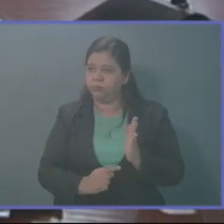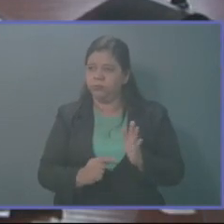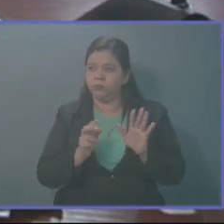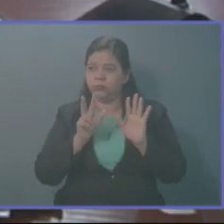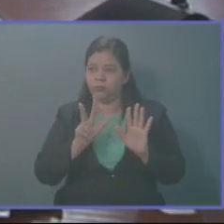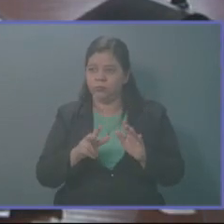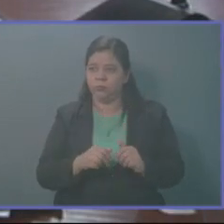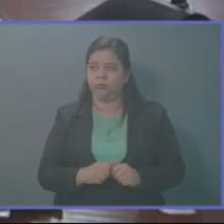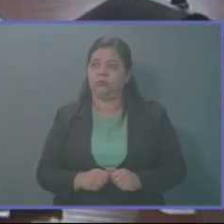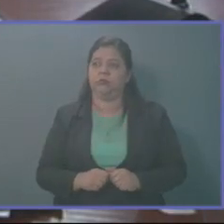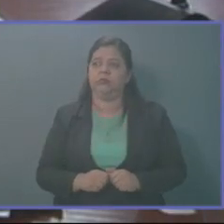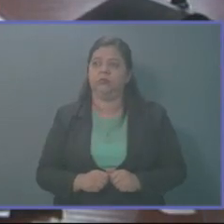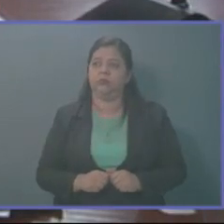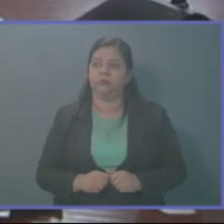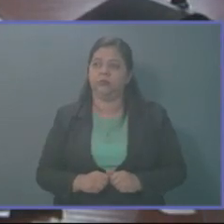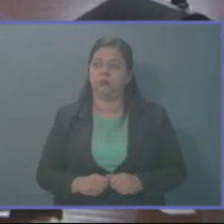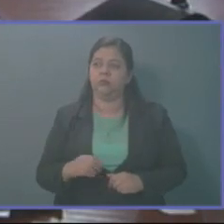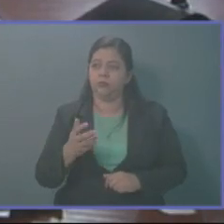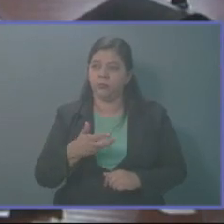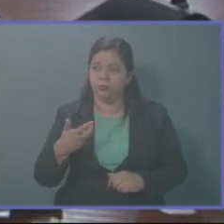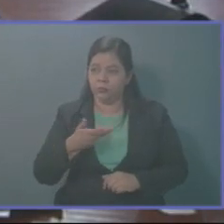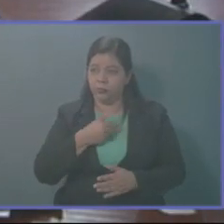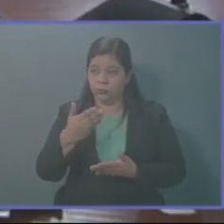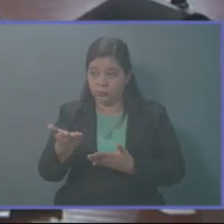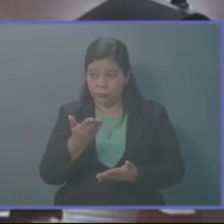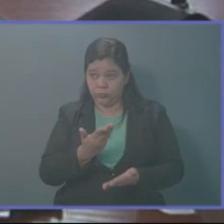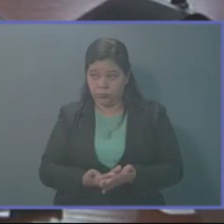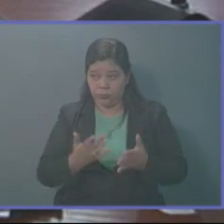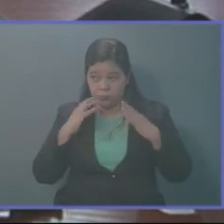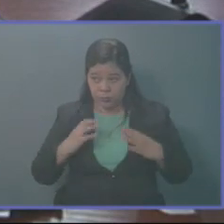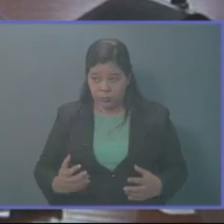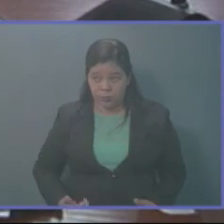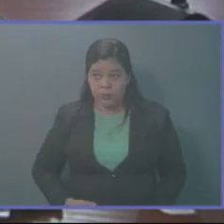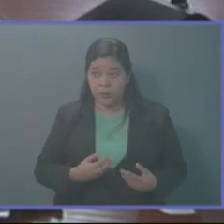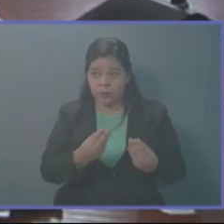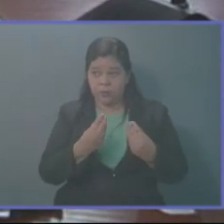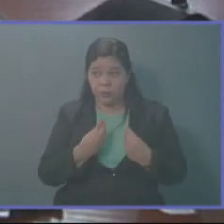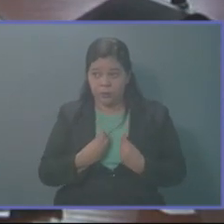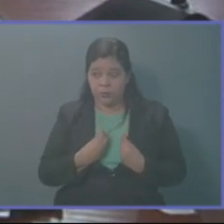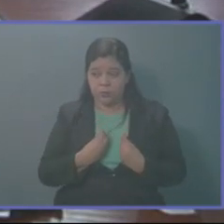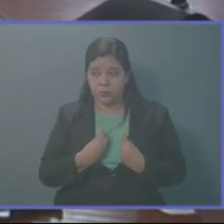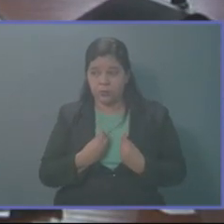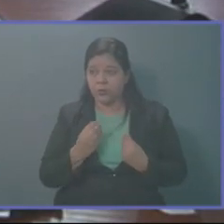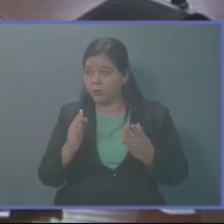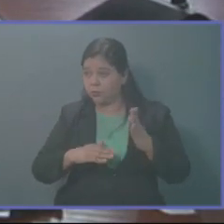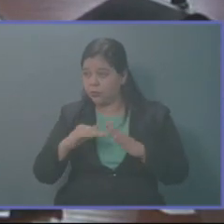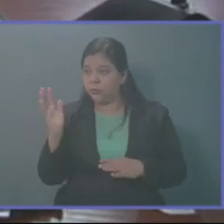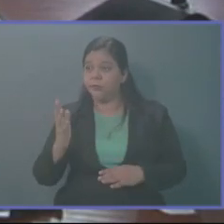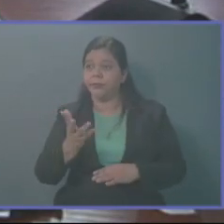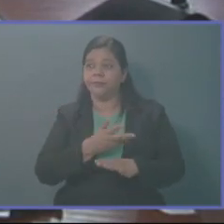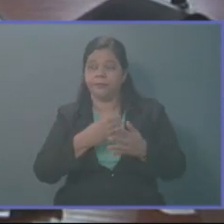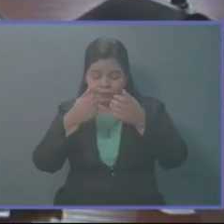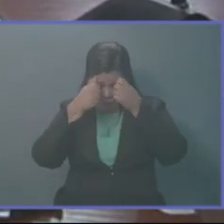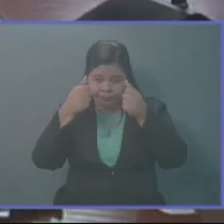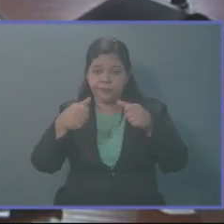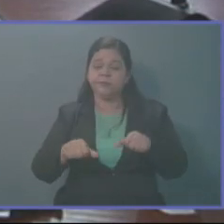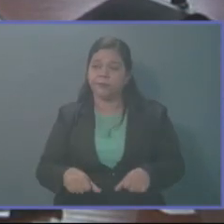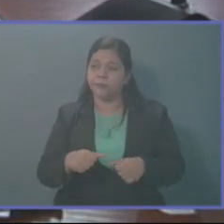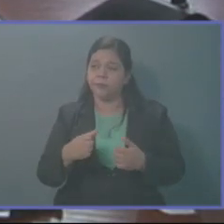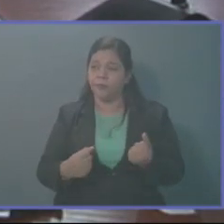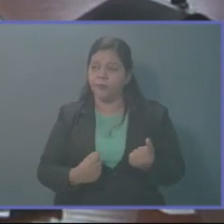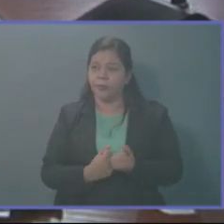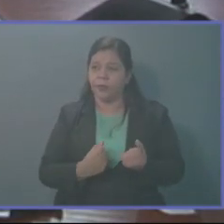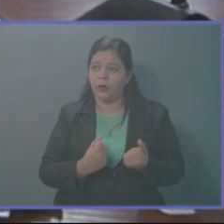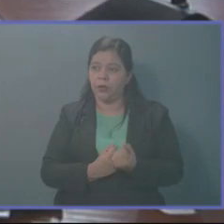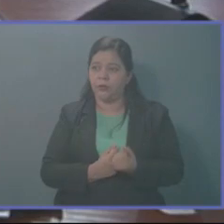8 de la propuesta formulada por el gobierno, y por lo demás estaríamos de acuerdo en acompañar